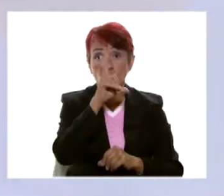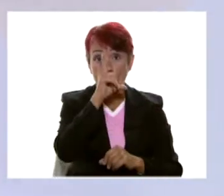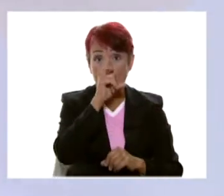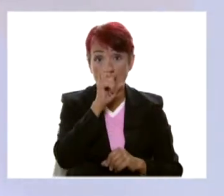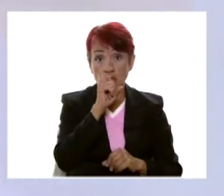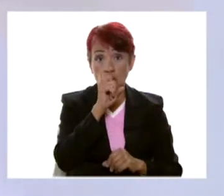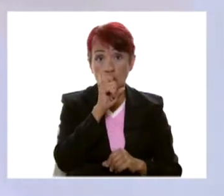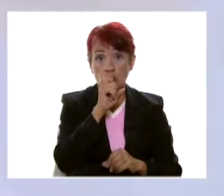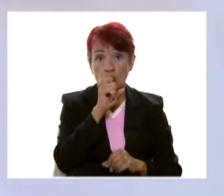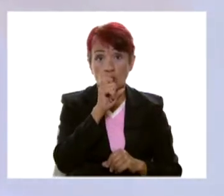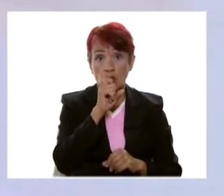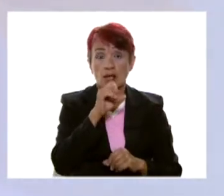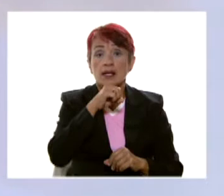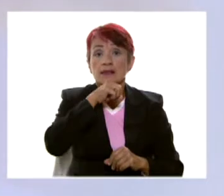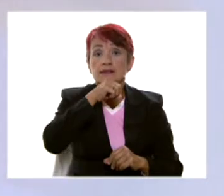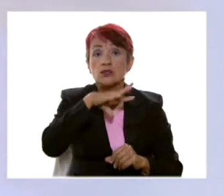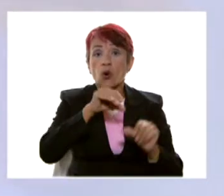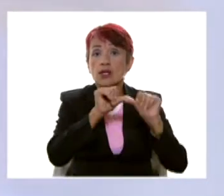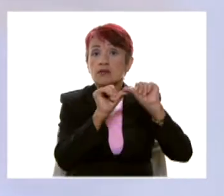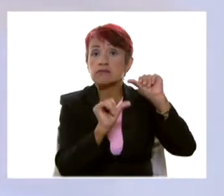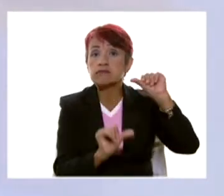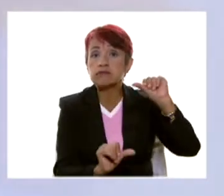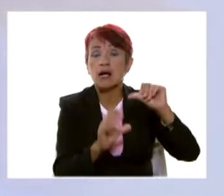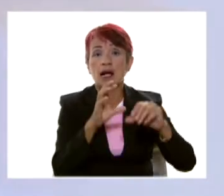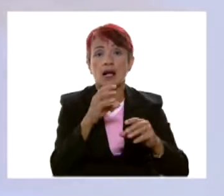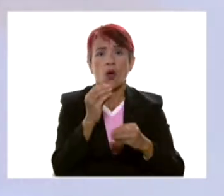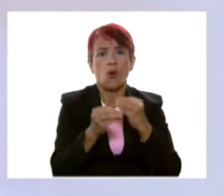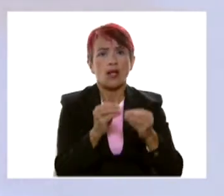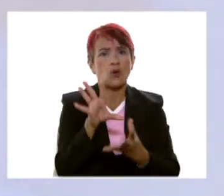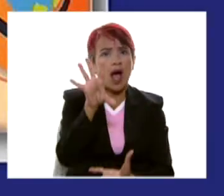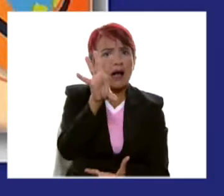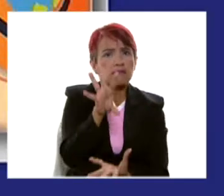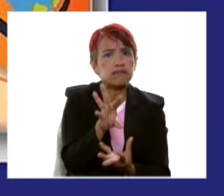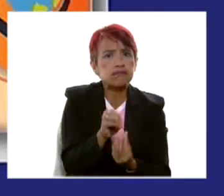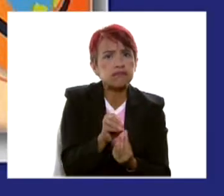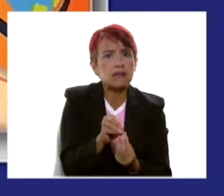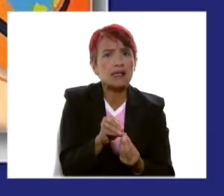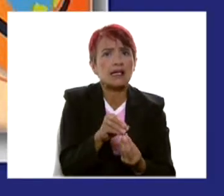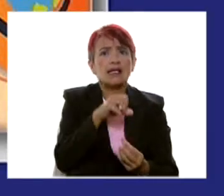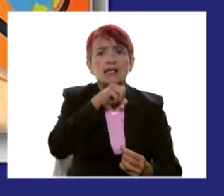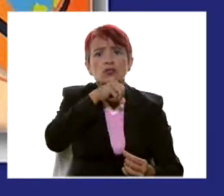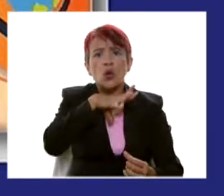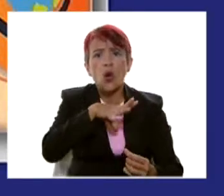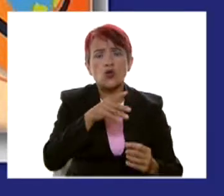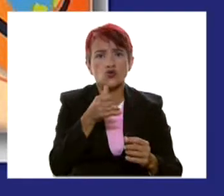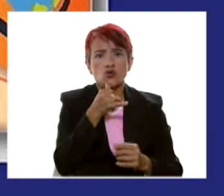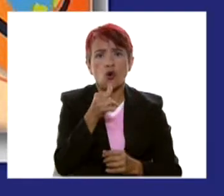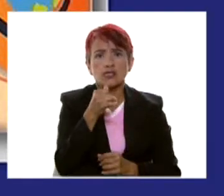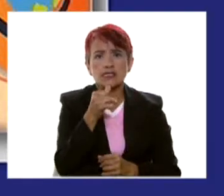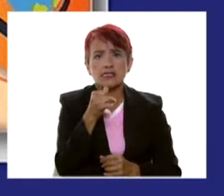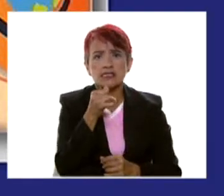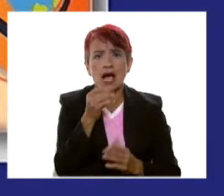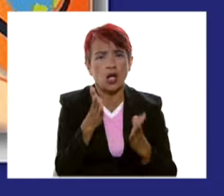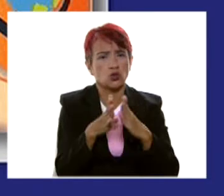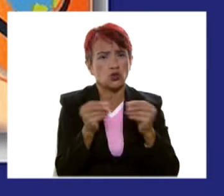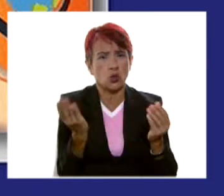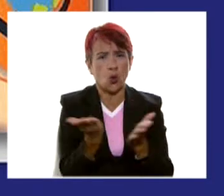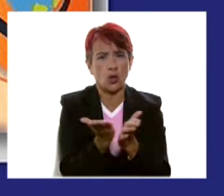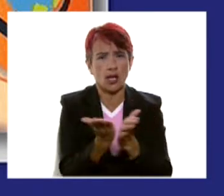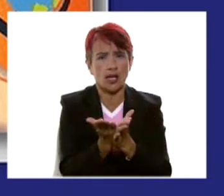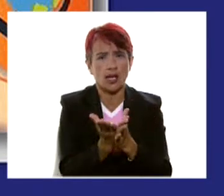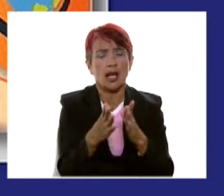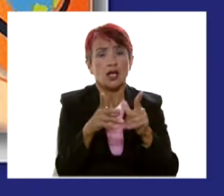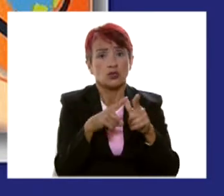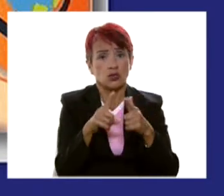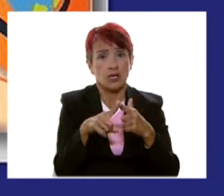sobre la argumentación. Cuando yo hablo de una redacción de noticias, cuarto año pendiente allá en casa, todos los estudiantes. La noticia es un